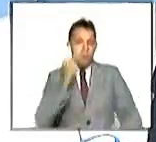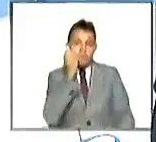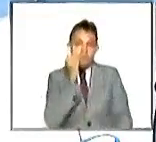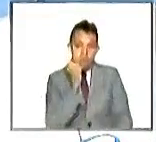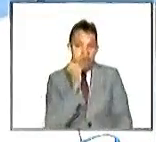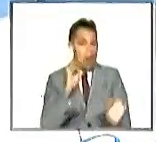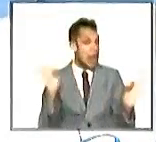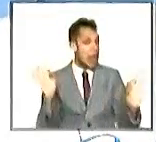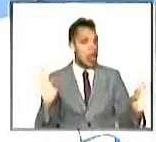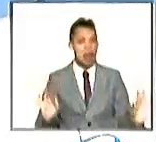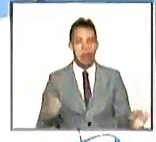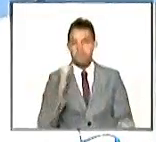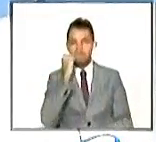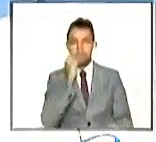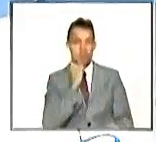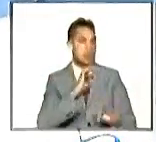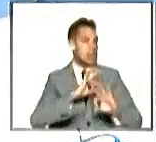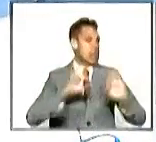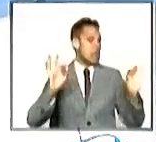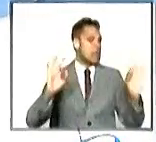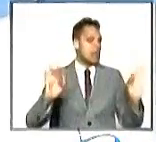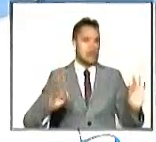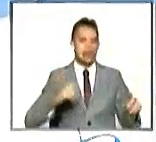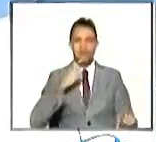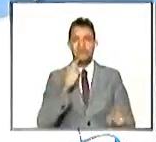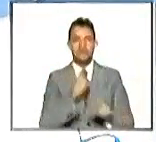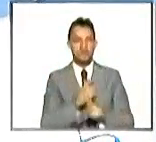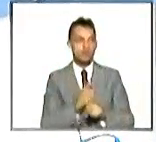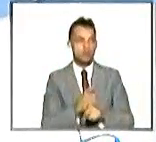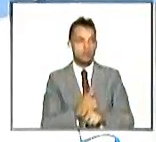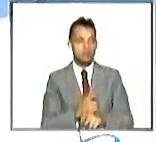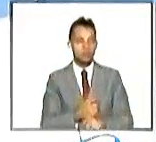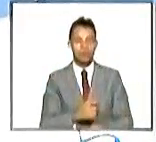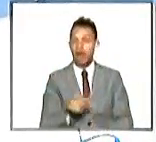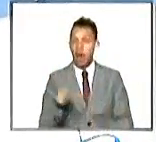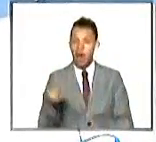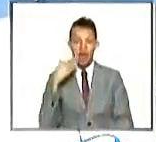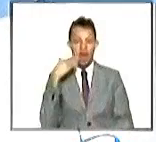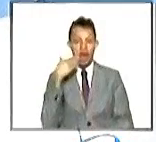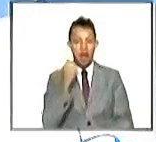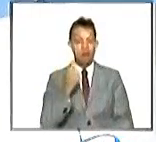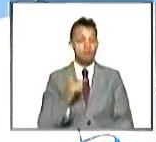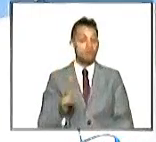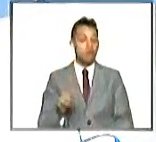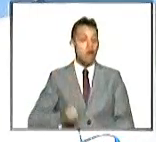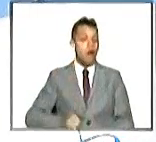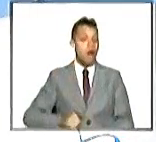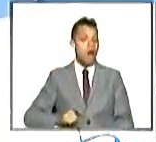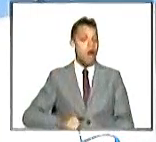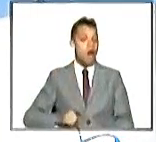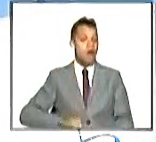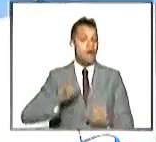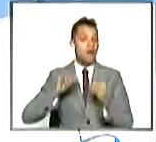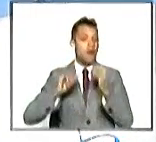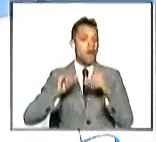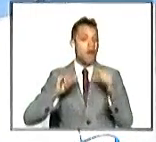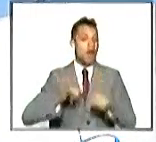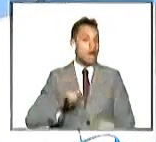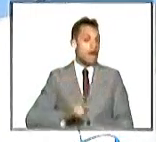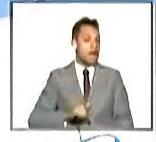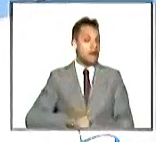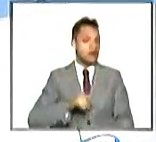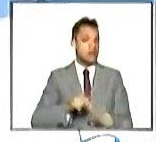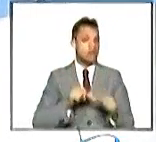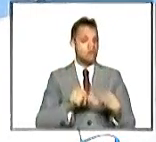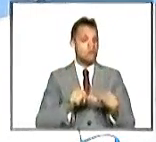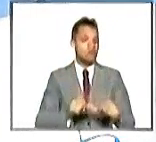vuelve nada. Una pila. Una mujer sin menstruar, sin nada, pues, yo creo que uno tiene que